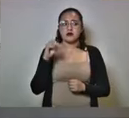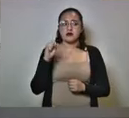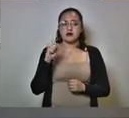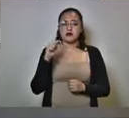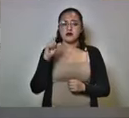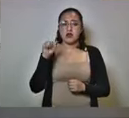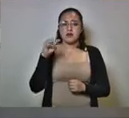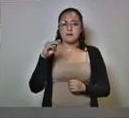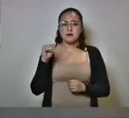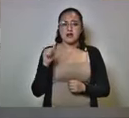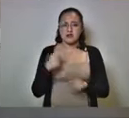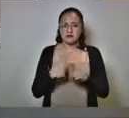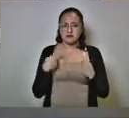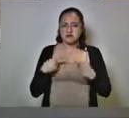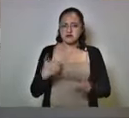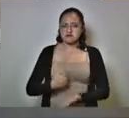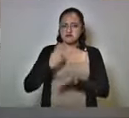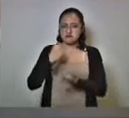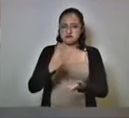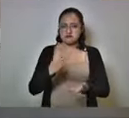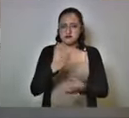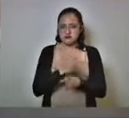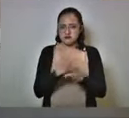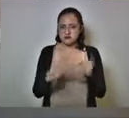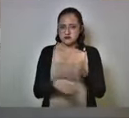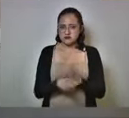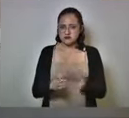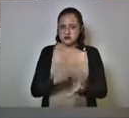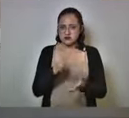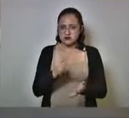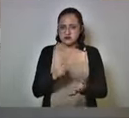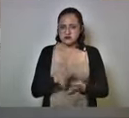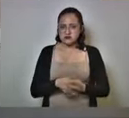Juan Carlos Tolama, ¿es la persona a la que le entregaron las despensas?